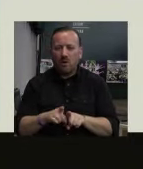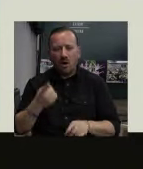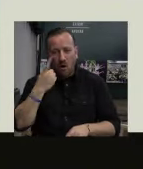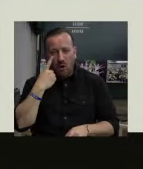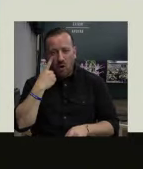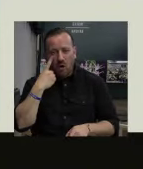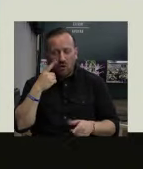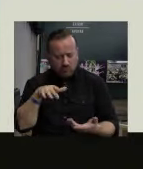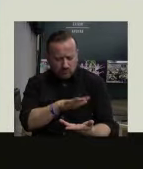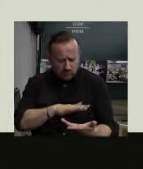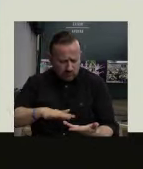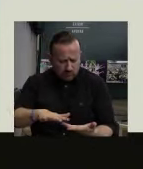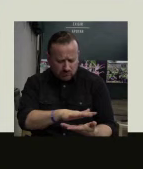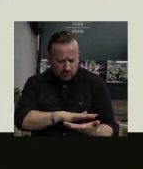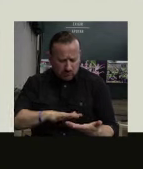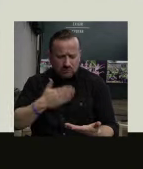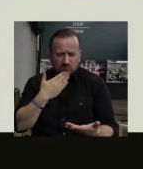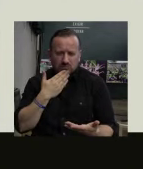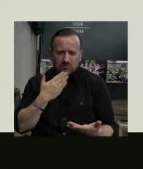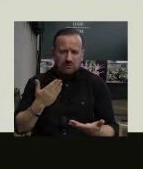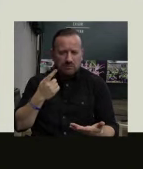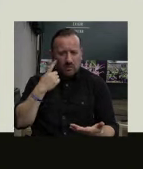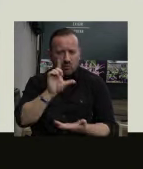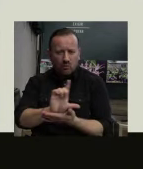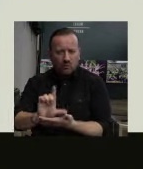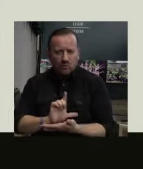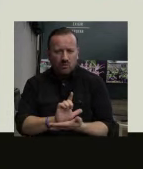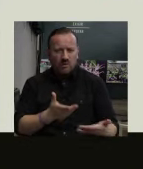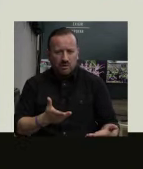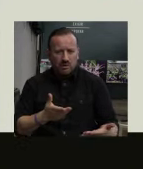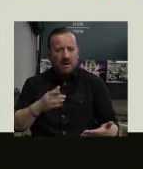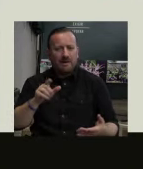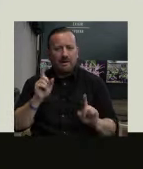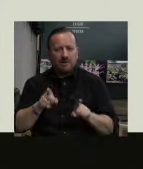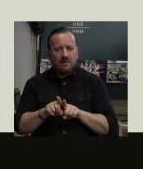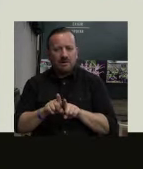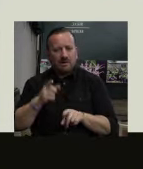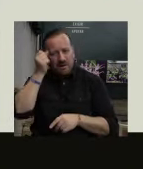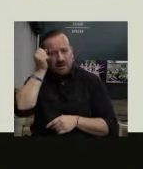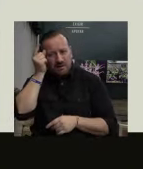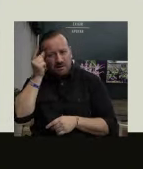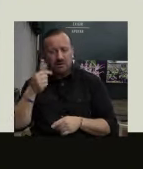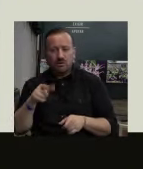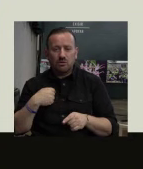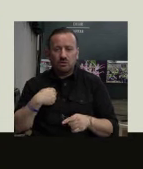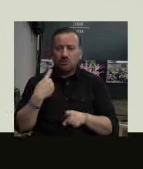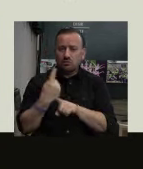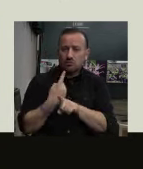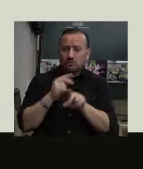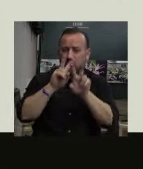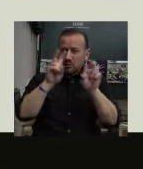que mapear hay que habitar hay que entender que cuando yo hablo de